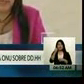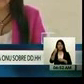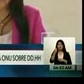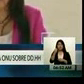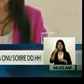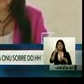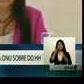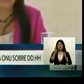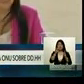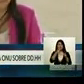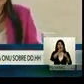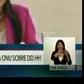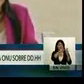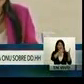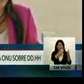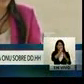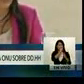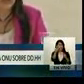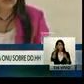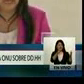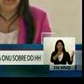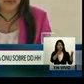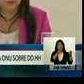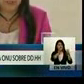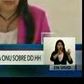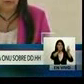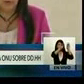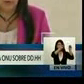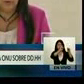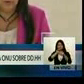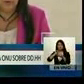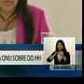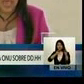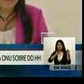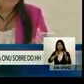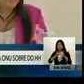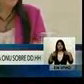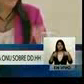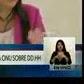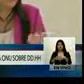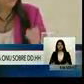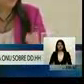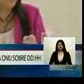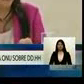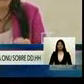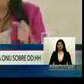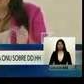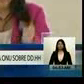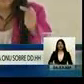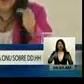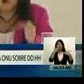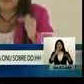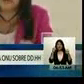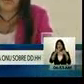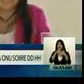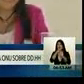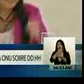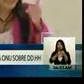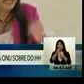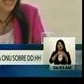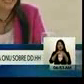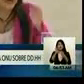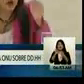la agenda 2030 que aprobó la asamblea general de las Naciones Unidas el año pasado a pesar de la guerra económica y de las formas